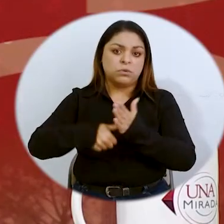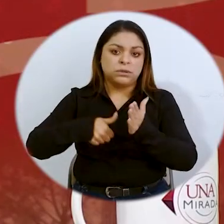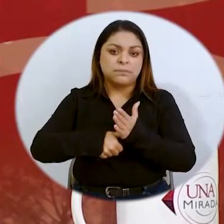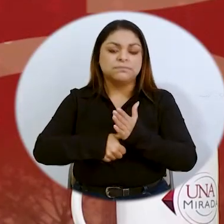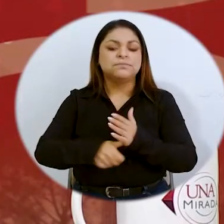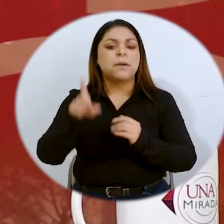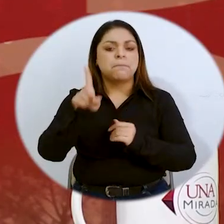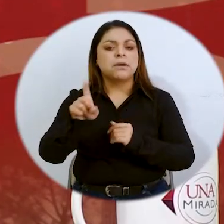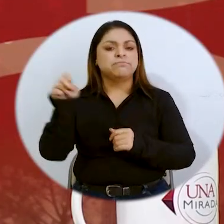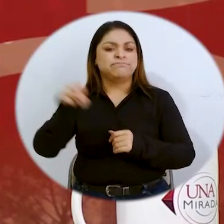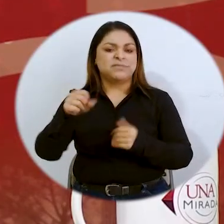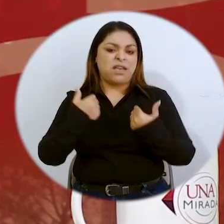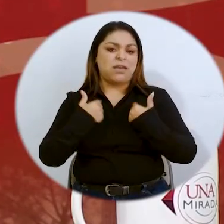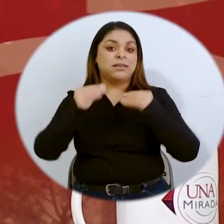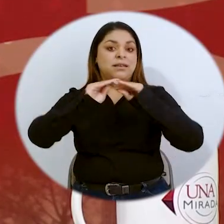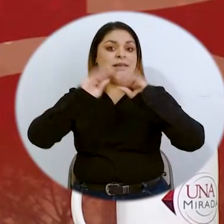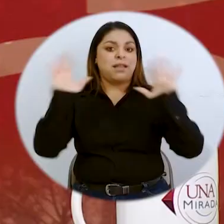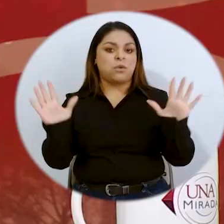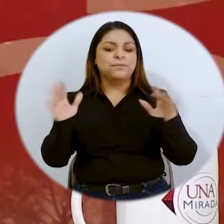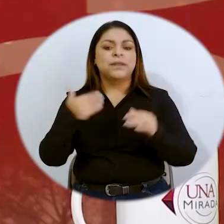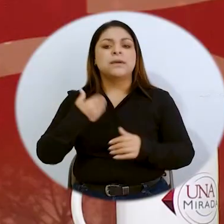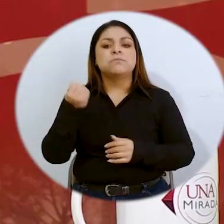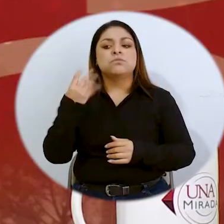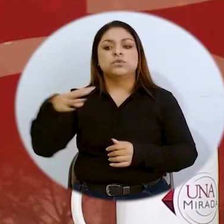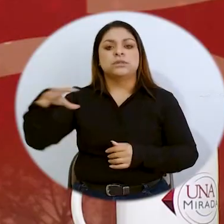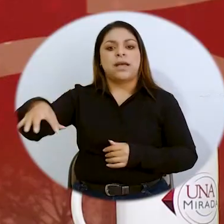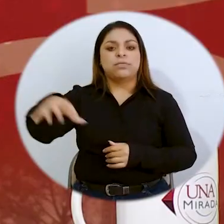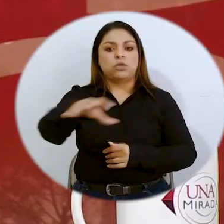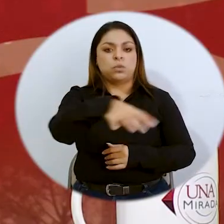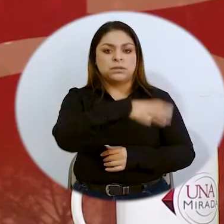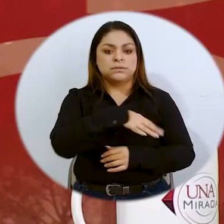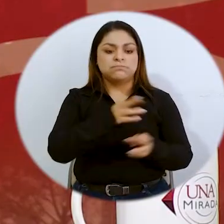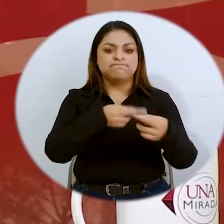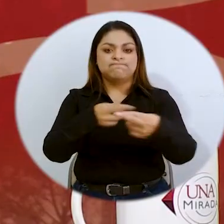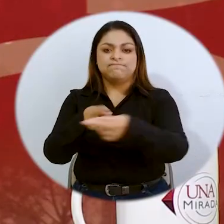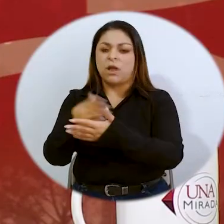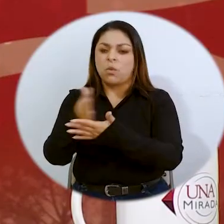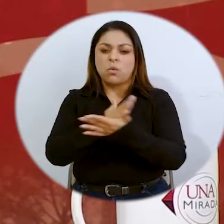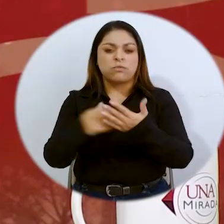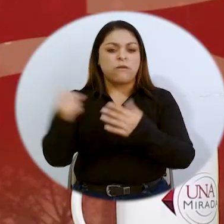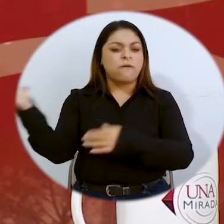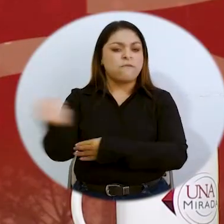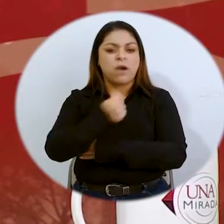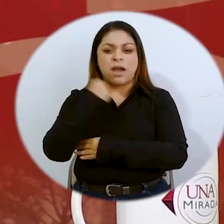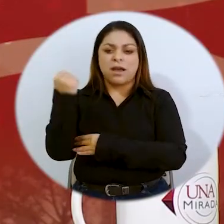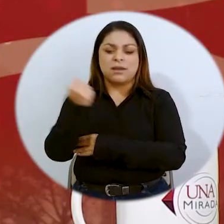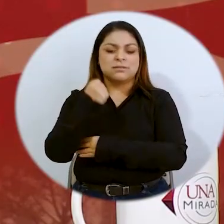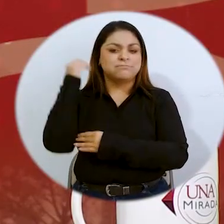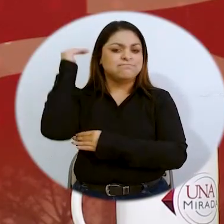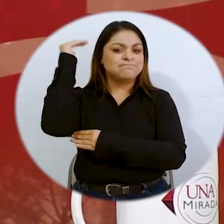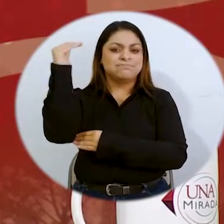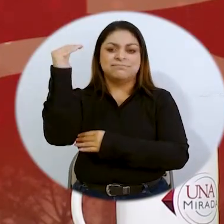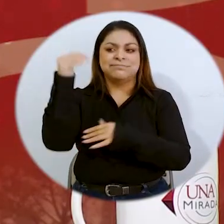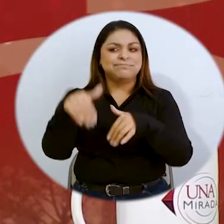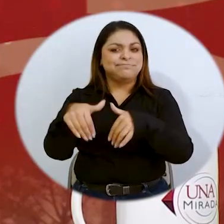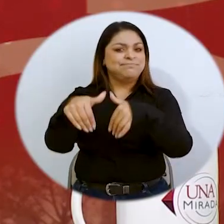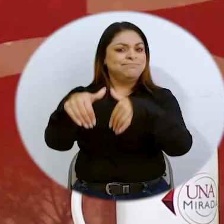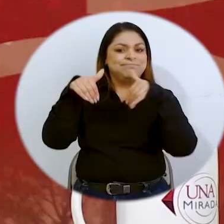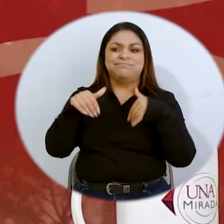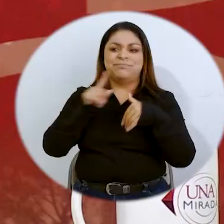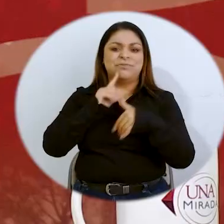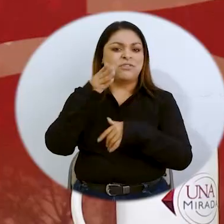embargo, sí es claro que hay muchas cantones y regiones que todavía tienen un alto abstencionismo, ¿verdad? Y puede ser